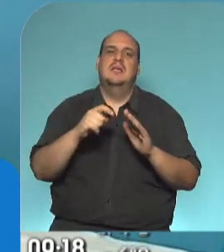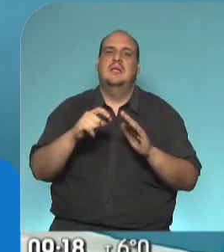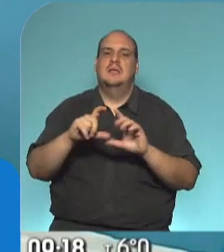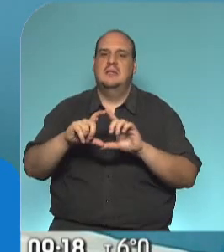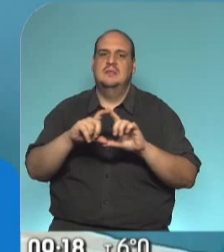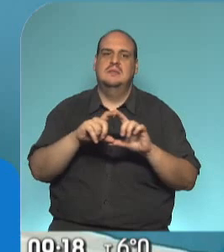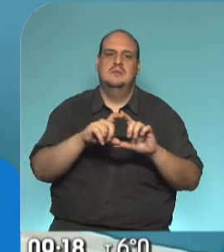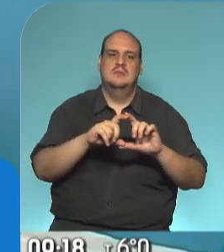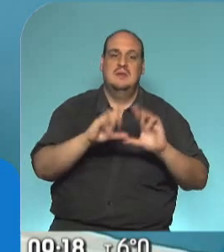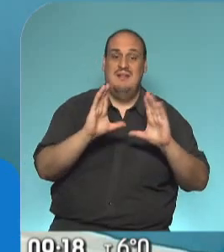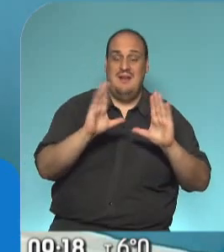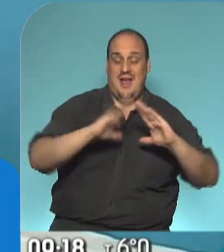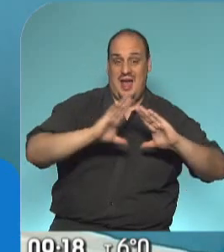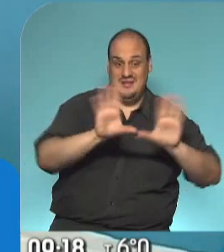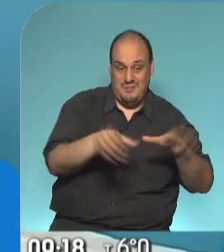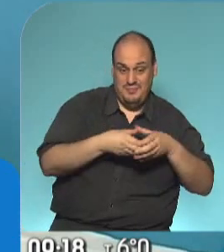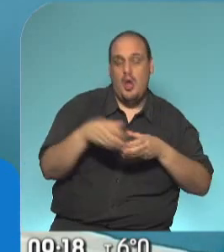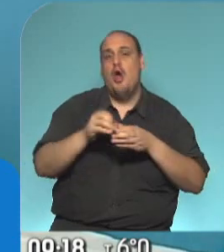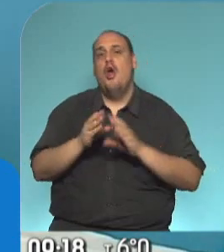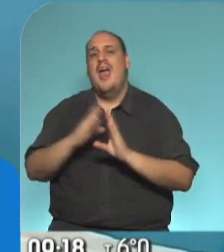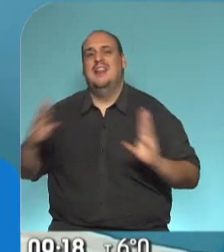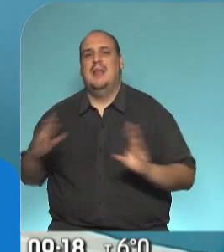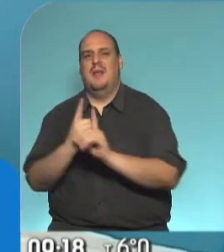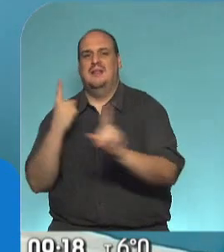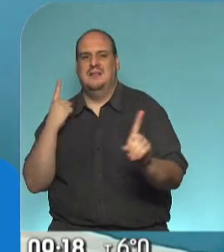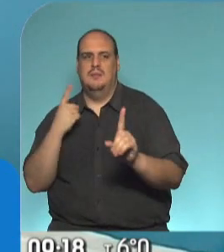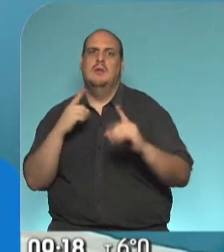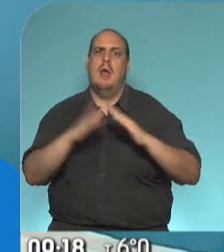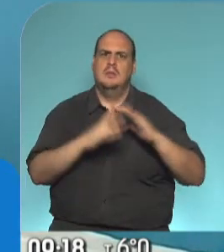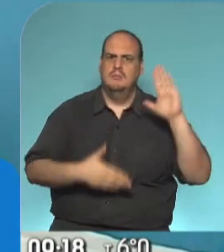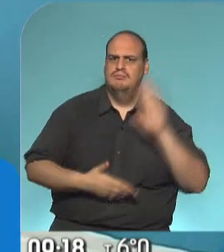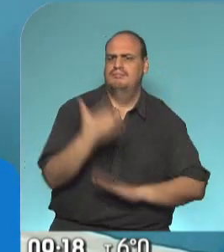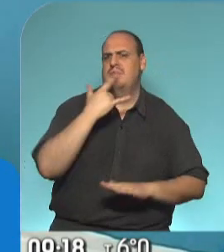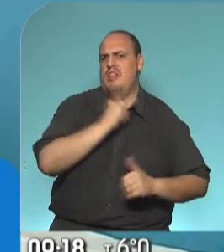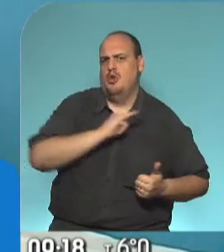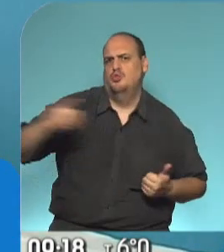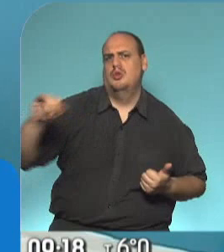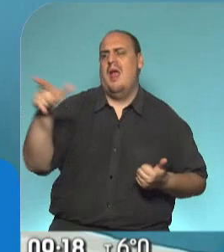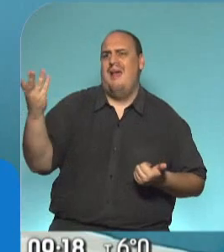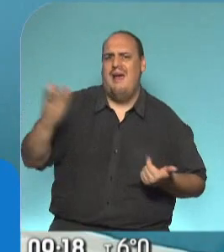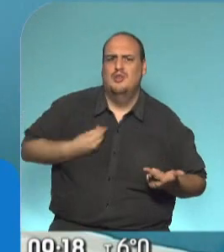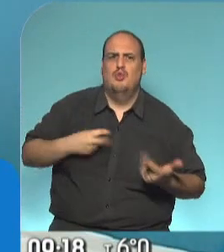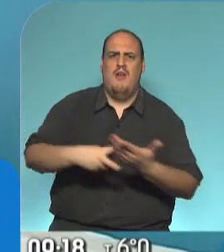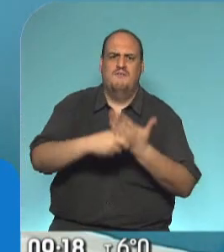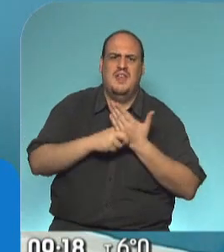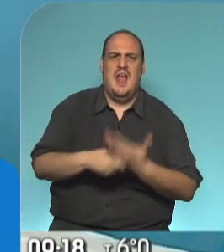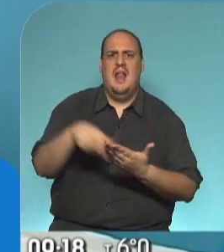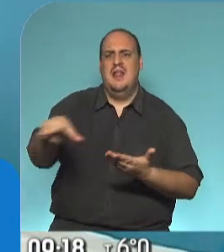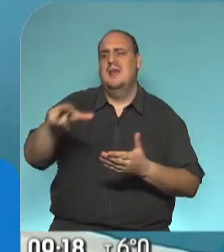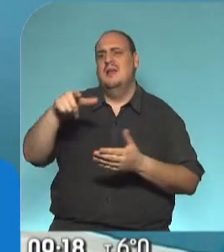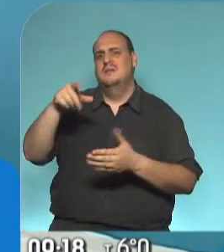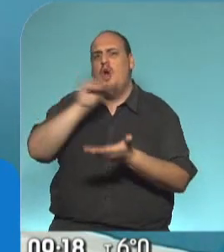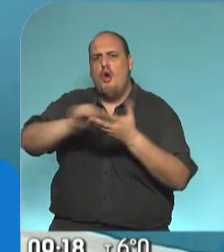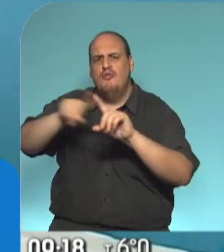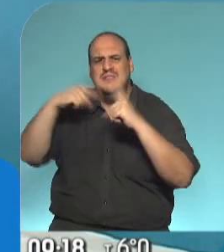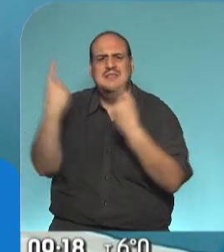en los que hay distanciamiento. Pueden salir, pueden pedir ayuda, pueden ir a denunciar a las fiscalías, a las oficinas de violencia de